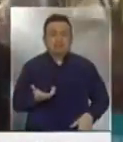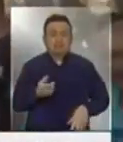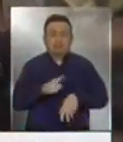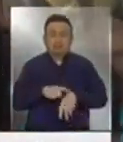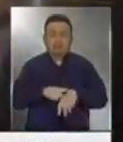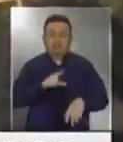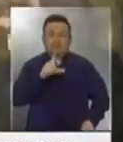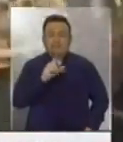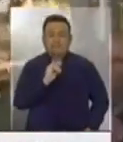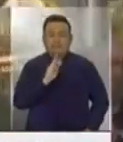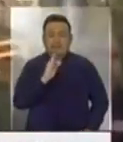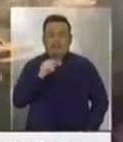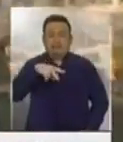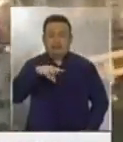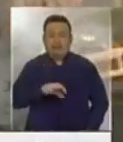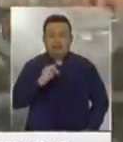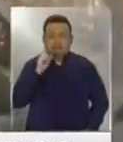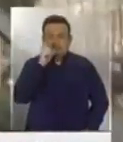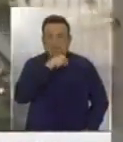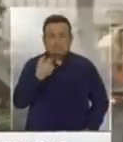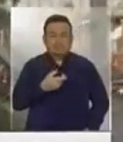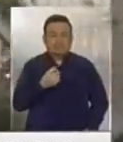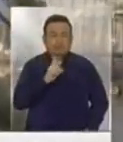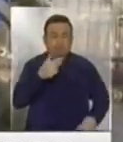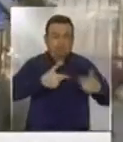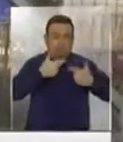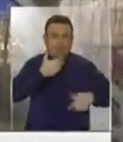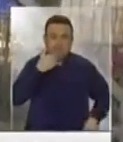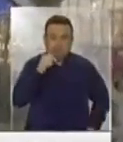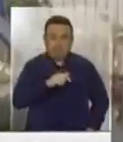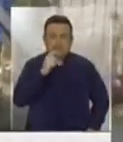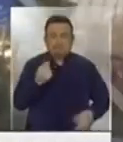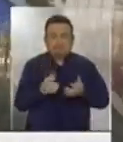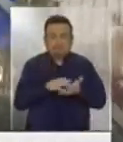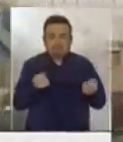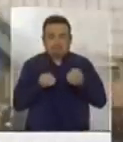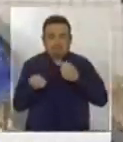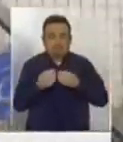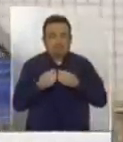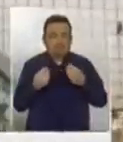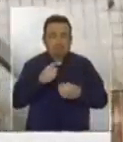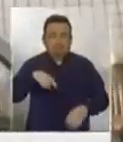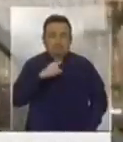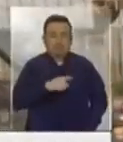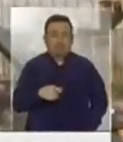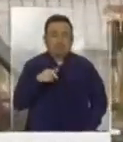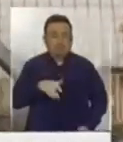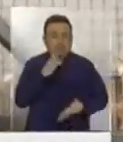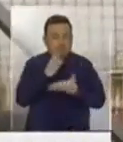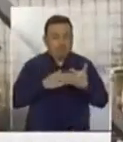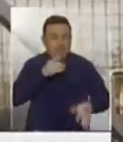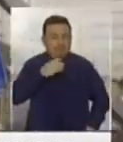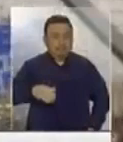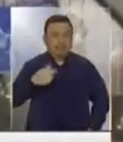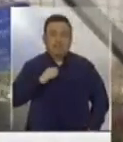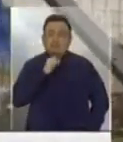que el Líbano está sufriendo su peor crisis, no solo política, sino también económica, en décadas, que ha dejado casi la mitad de su población en